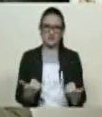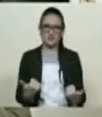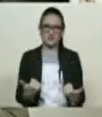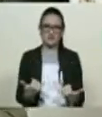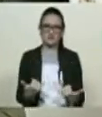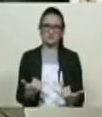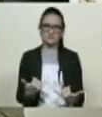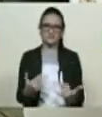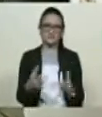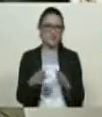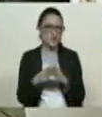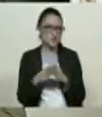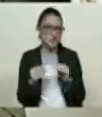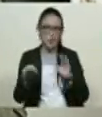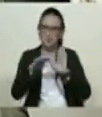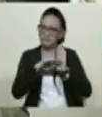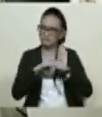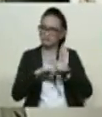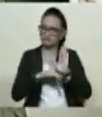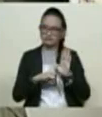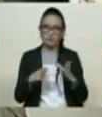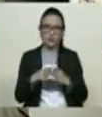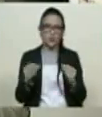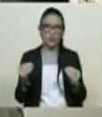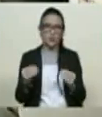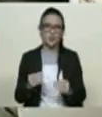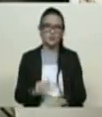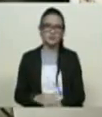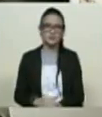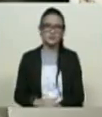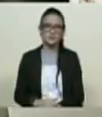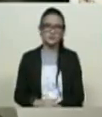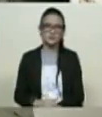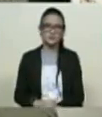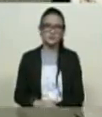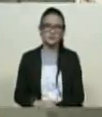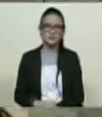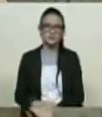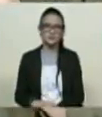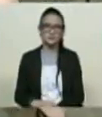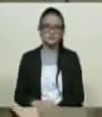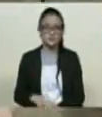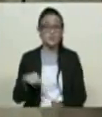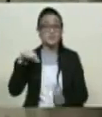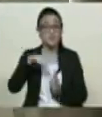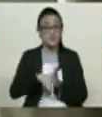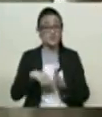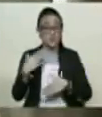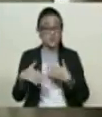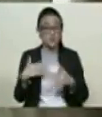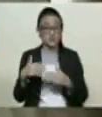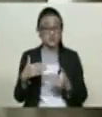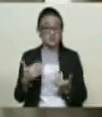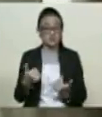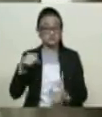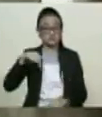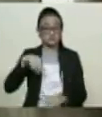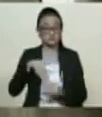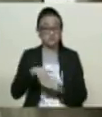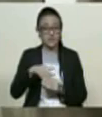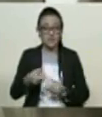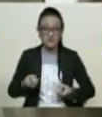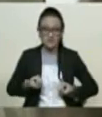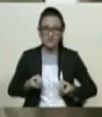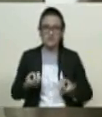todas y cada una de las partes. Profundidad y complejidad con las que el proceso del Poder Electoral